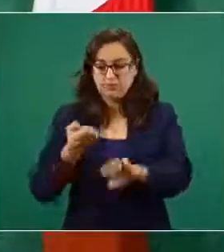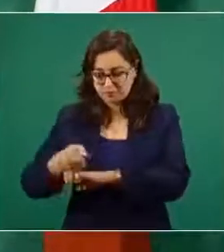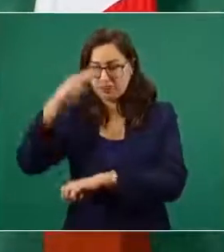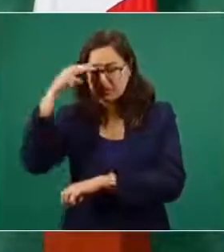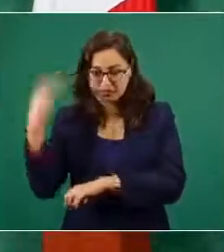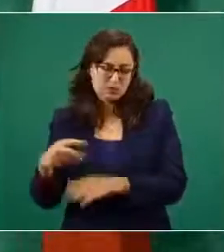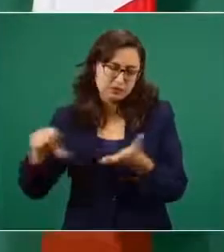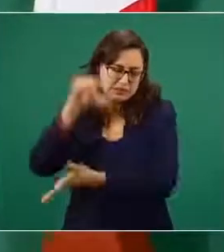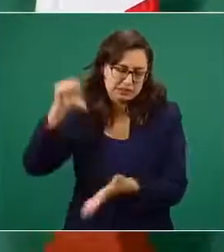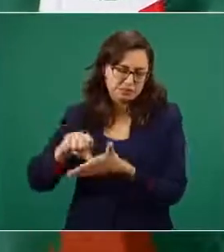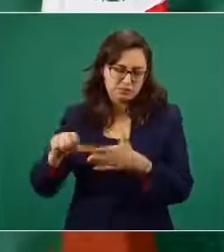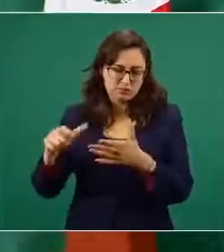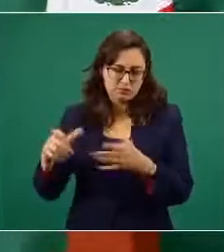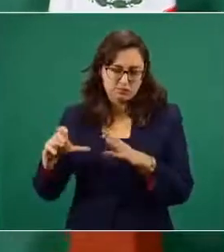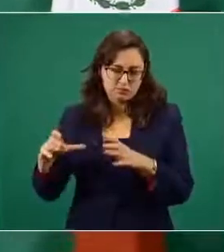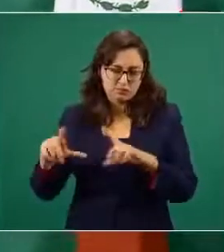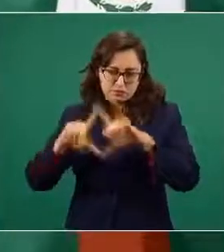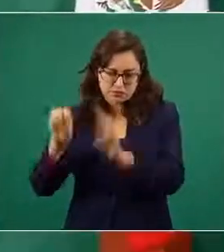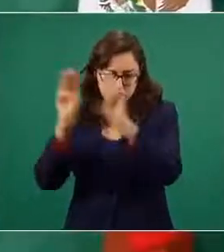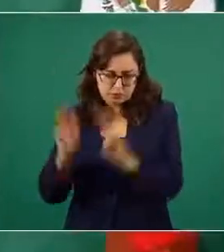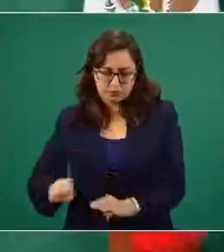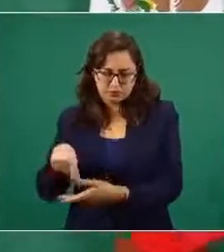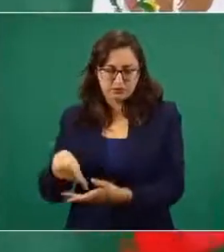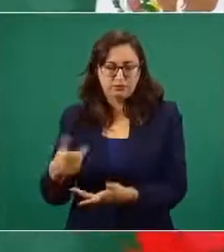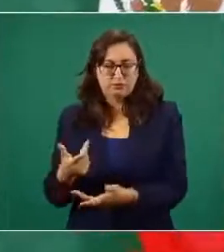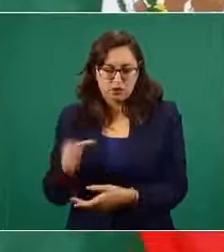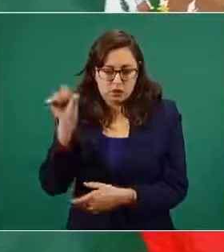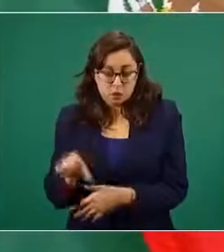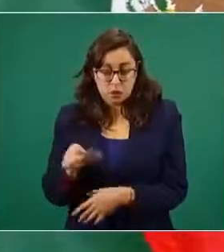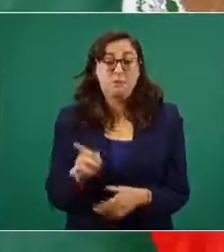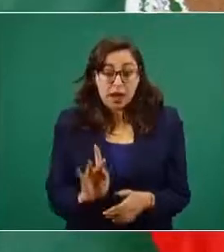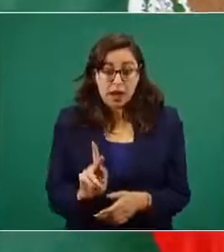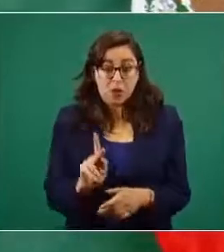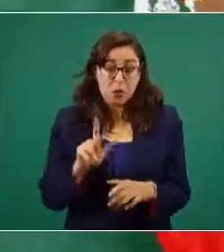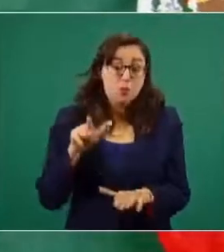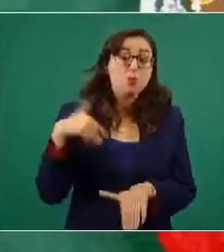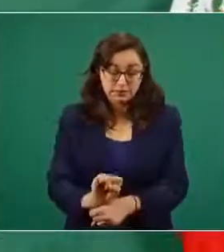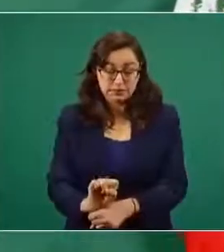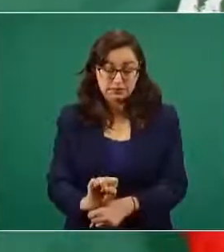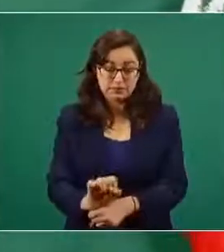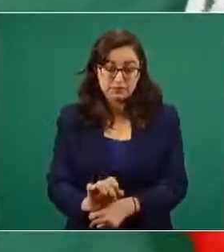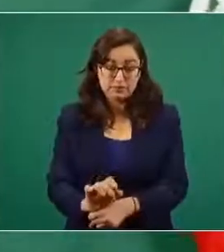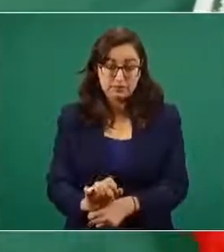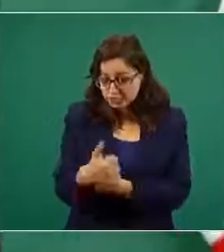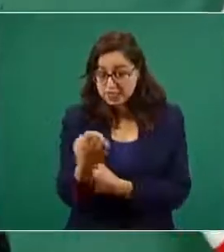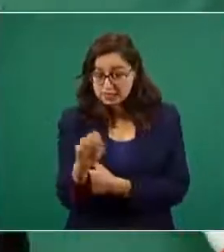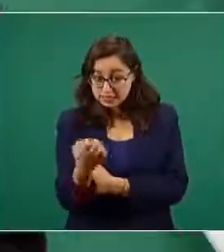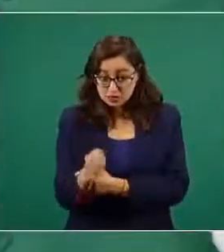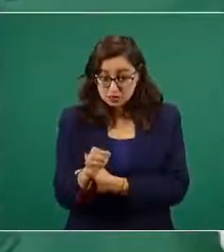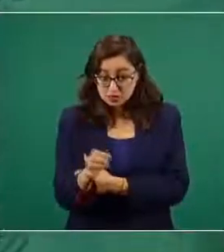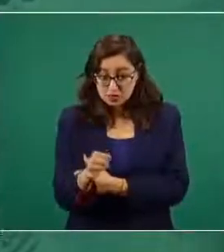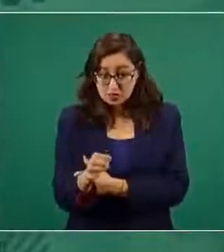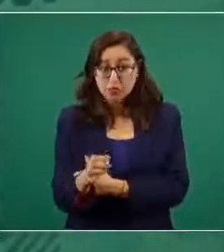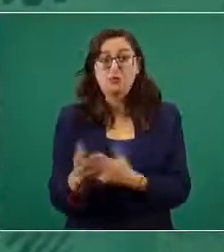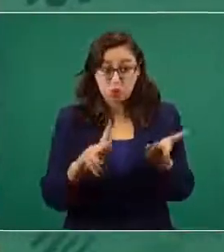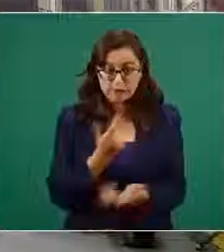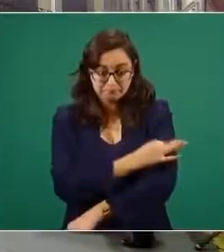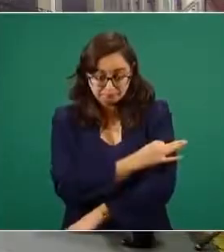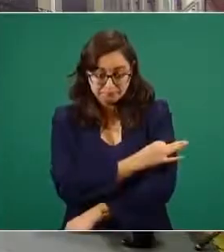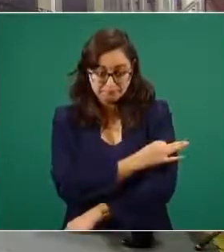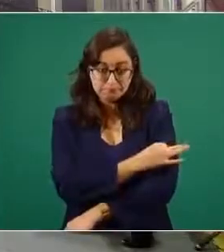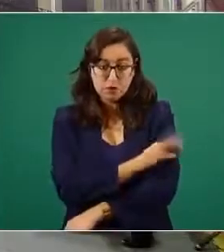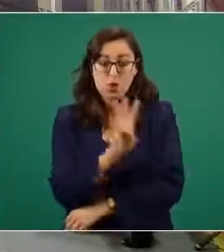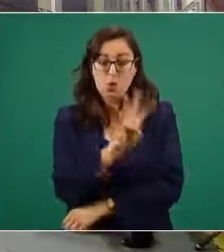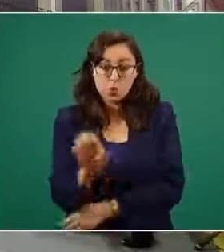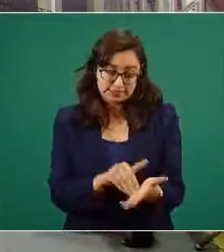de México, la zona conurbada de la Ciudad de México. Y para la próxima semana es el día 11 que tenemos un nuevo envío